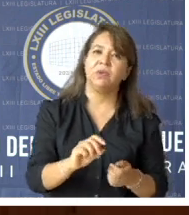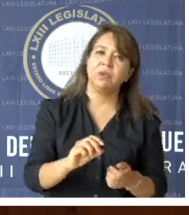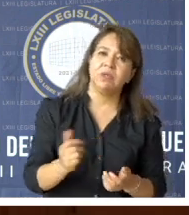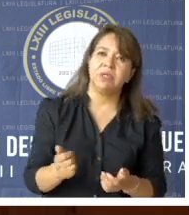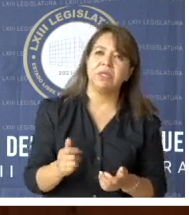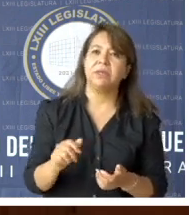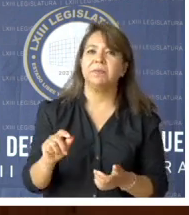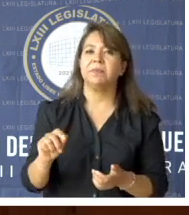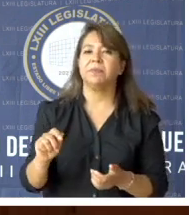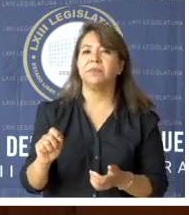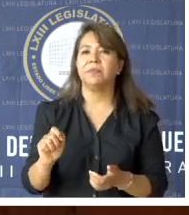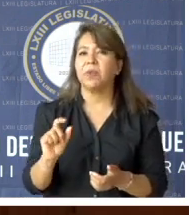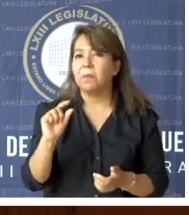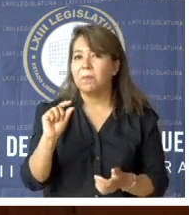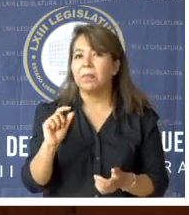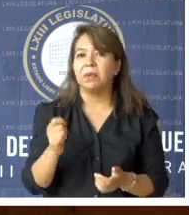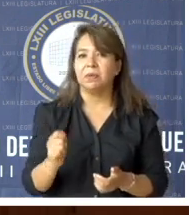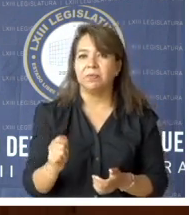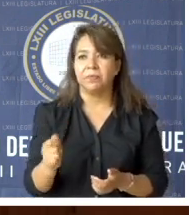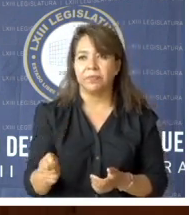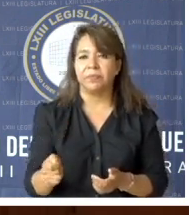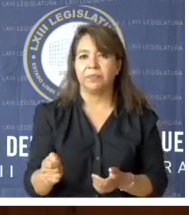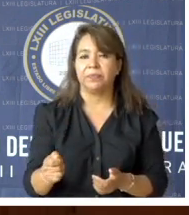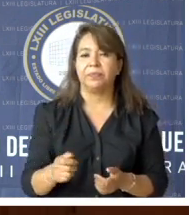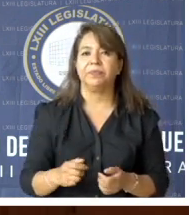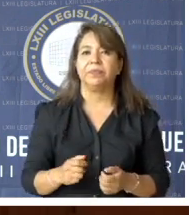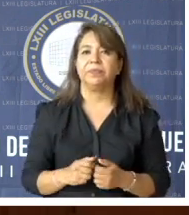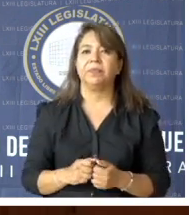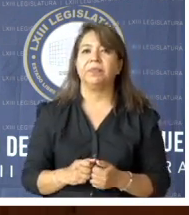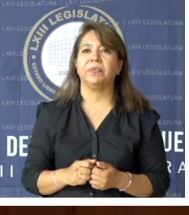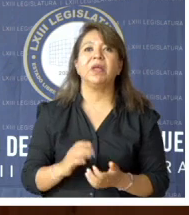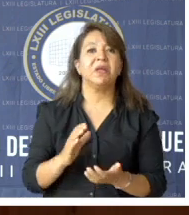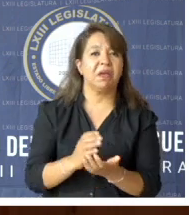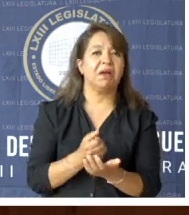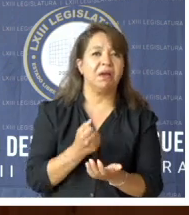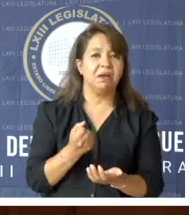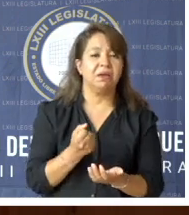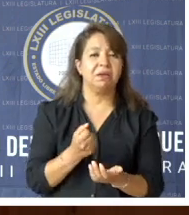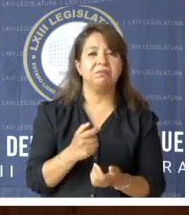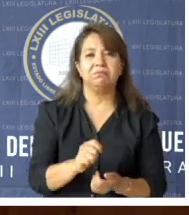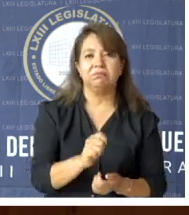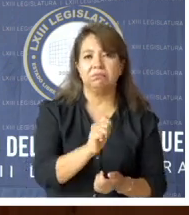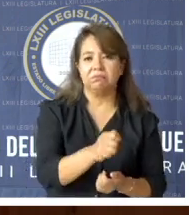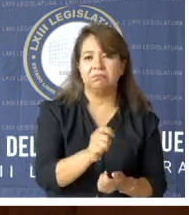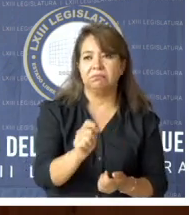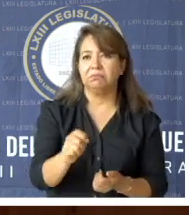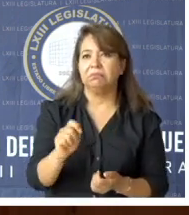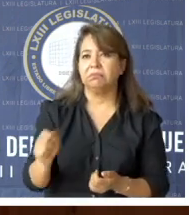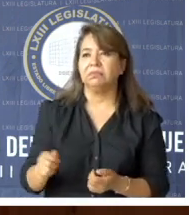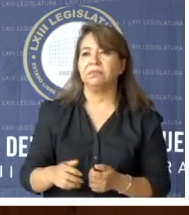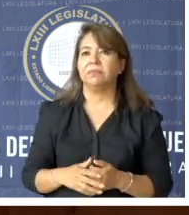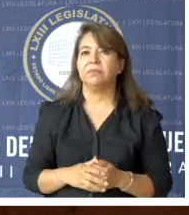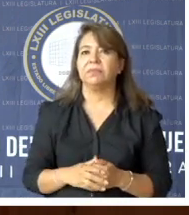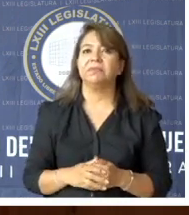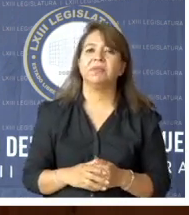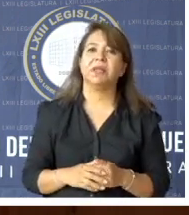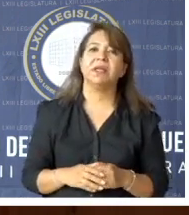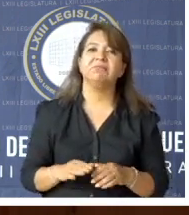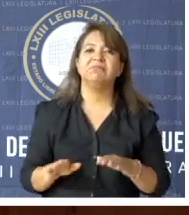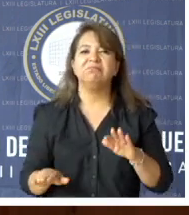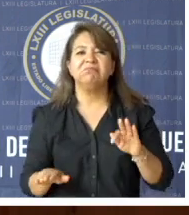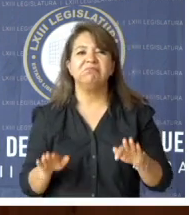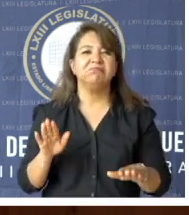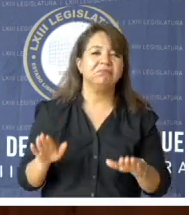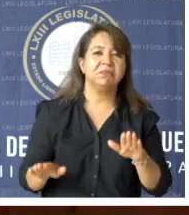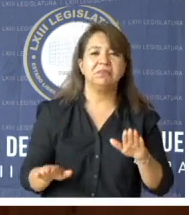predeterminada en sus utilidades generadas. La suma que les corresponde a los trabajadores varía